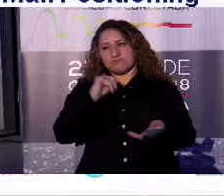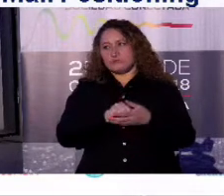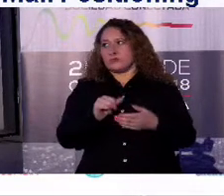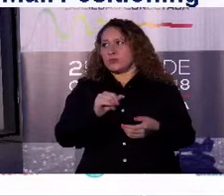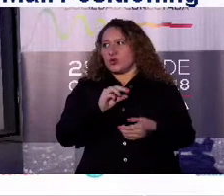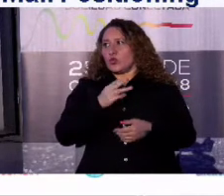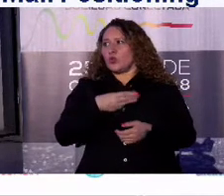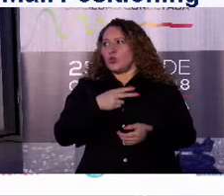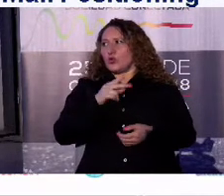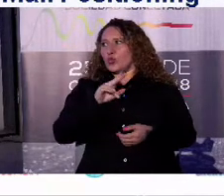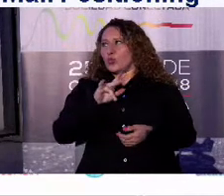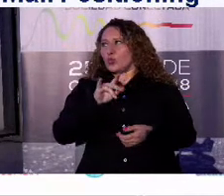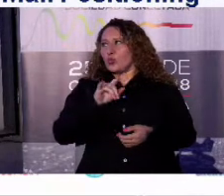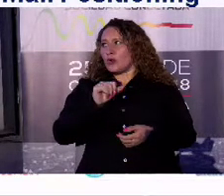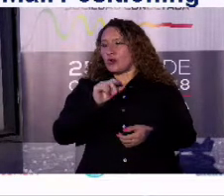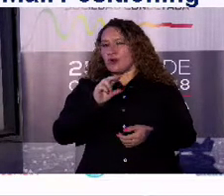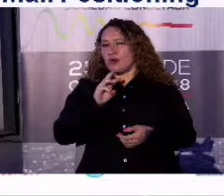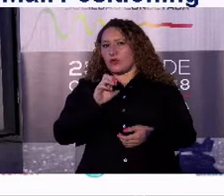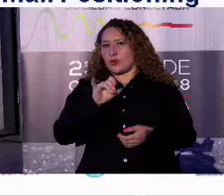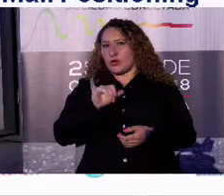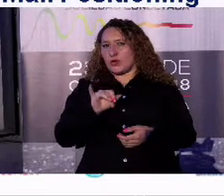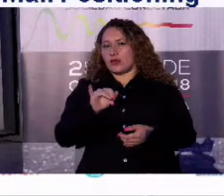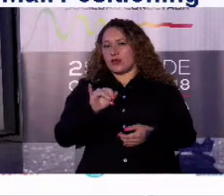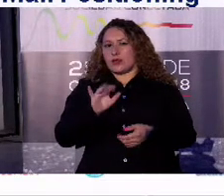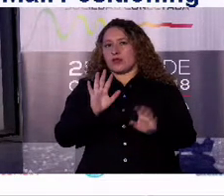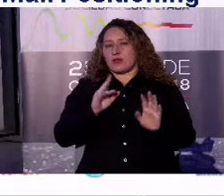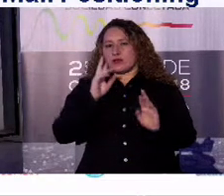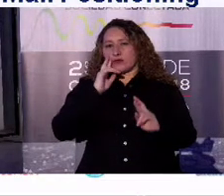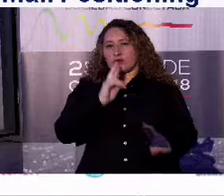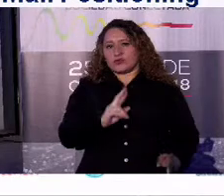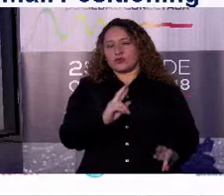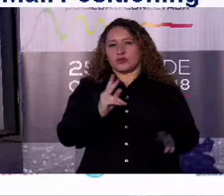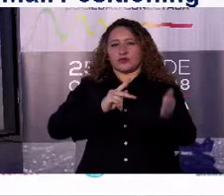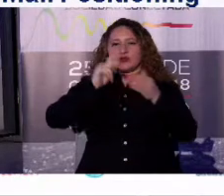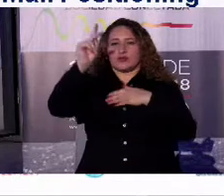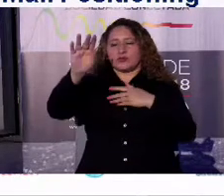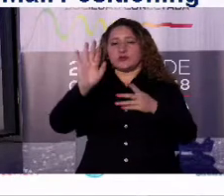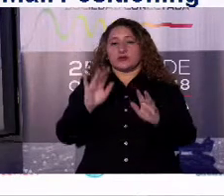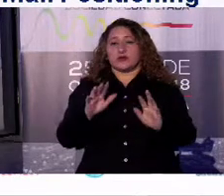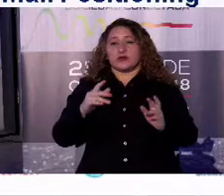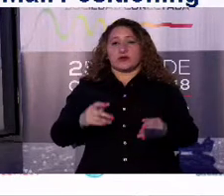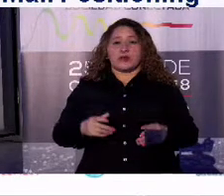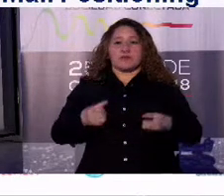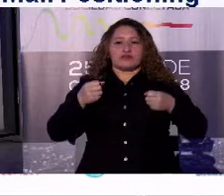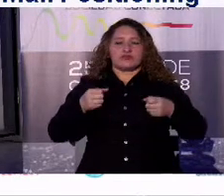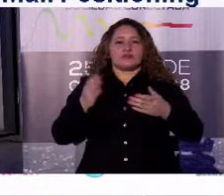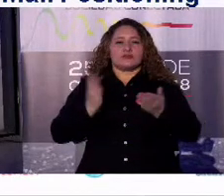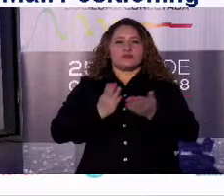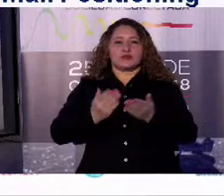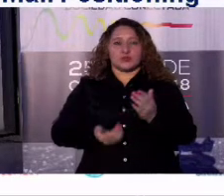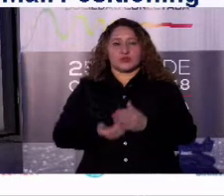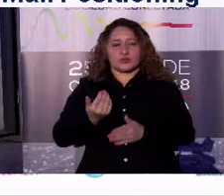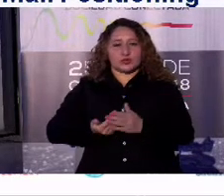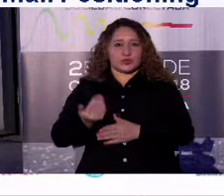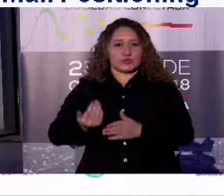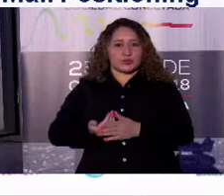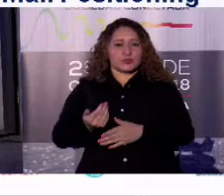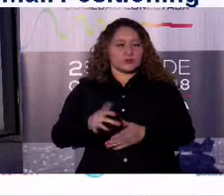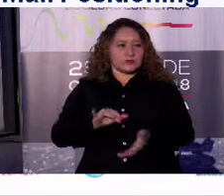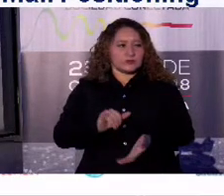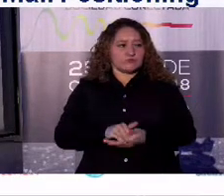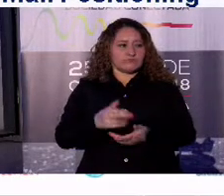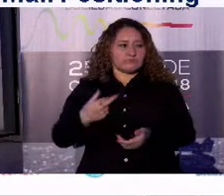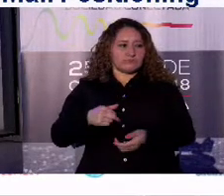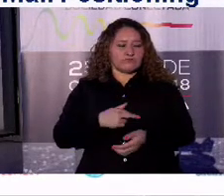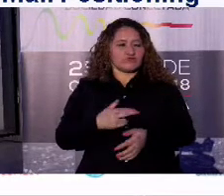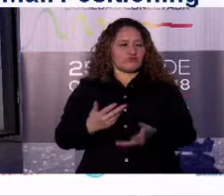Huawei está viendo: reconocimiento, predicción y posicionamiento de los nuevos servicios para generar nuevos servicios. Eso es para